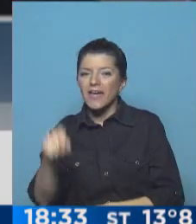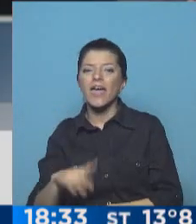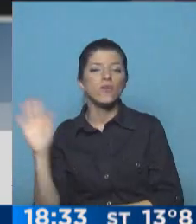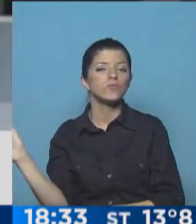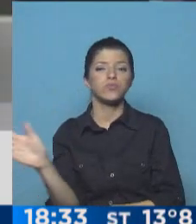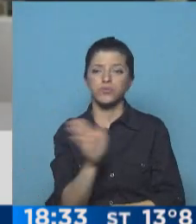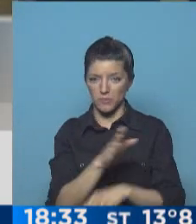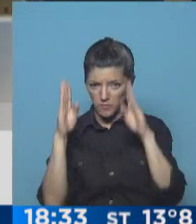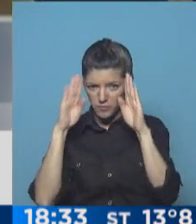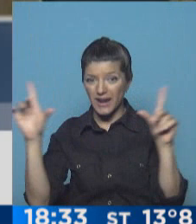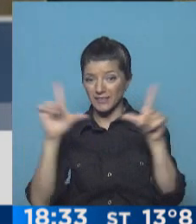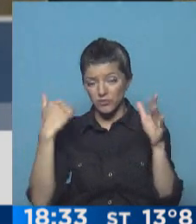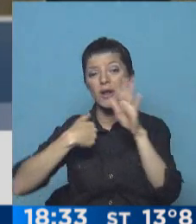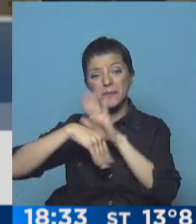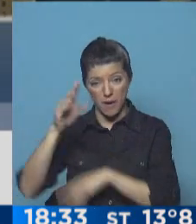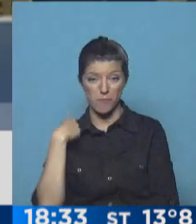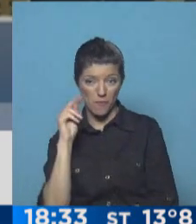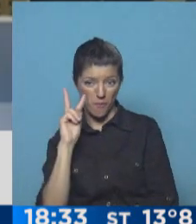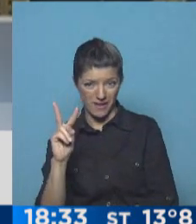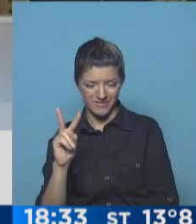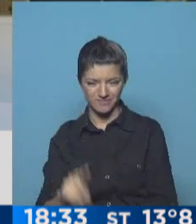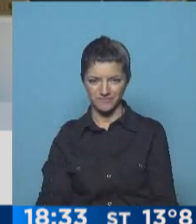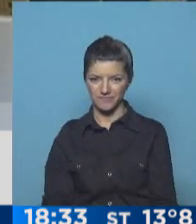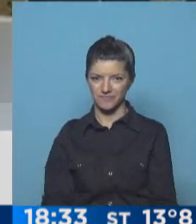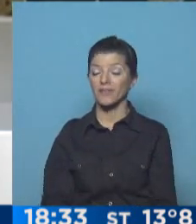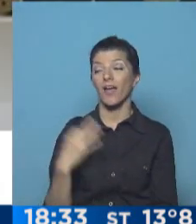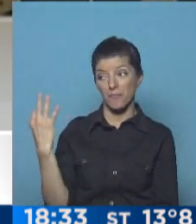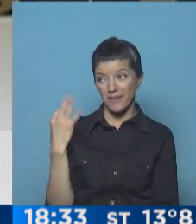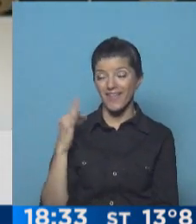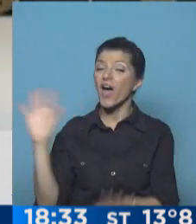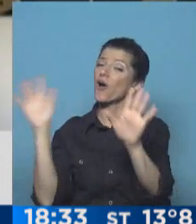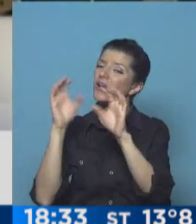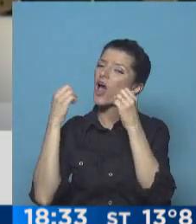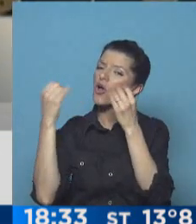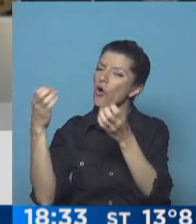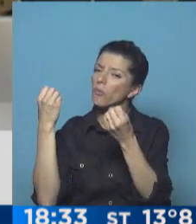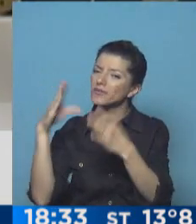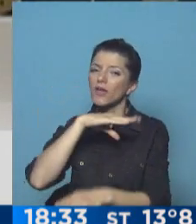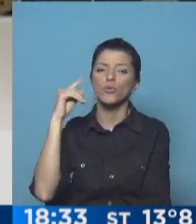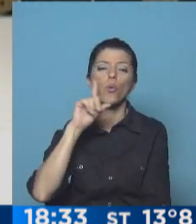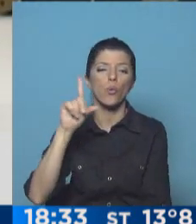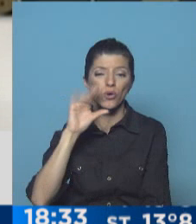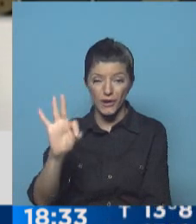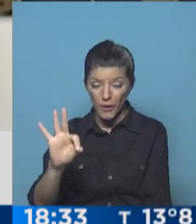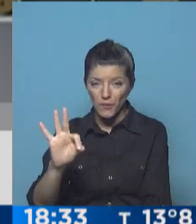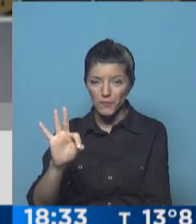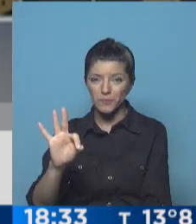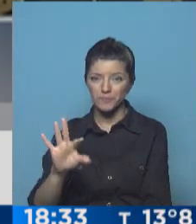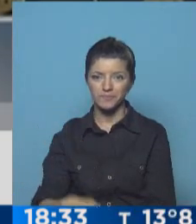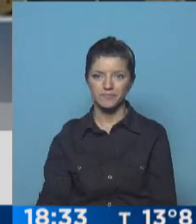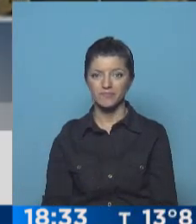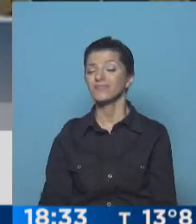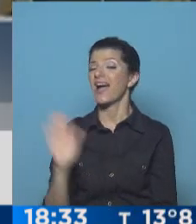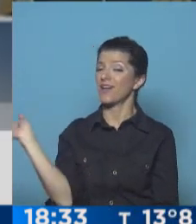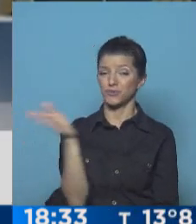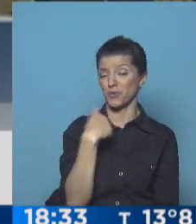la televisión. Realmente. Hola, Julio, ¿cómo estás? Te estamos viendo acá de Caleta Olivia. Bien. A todos los